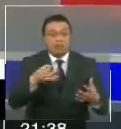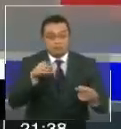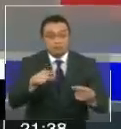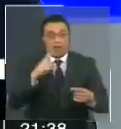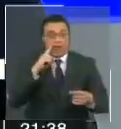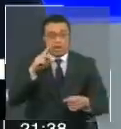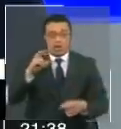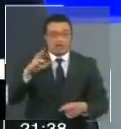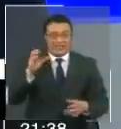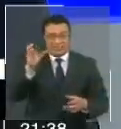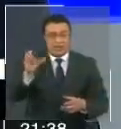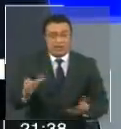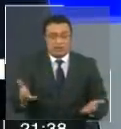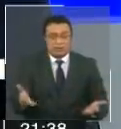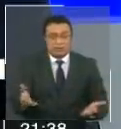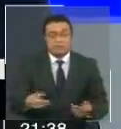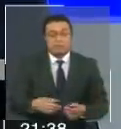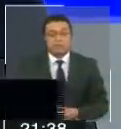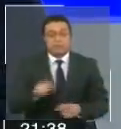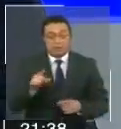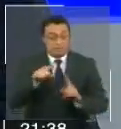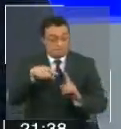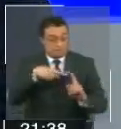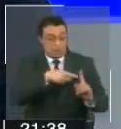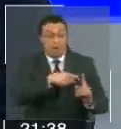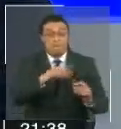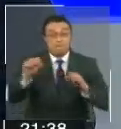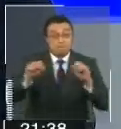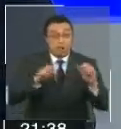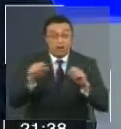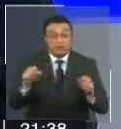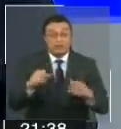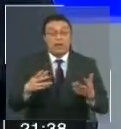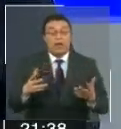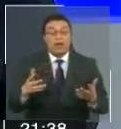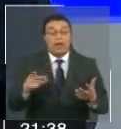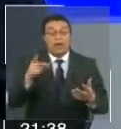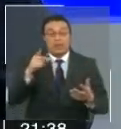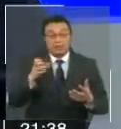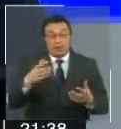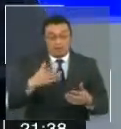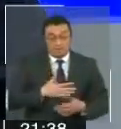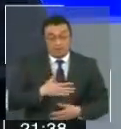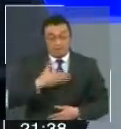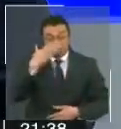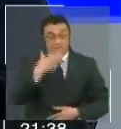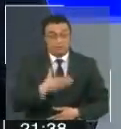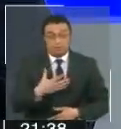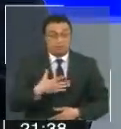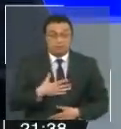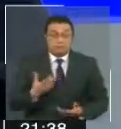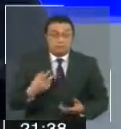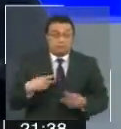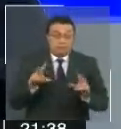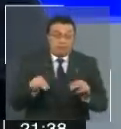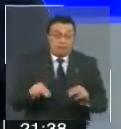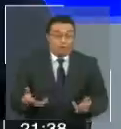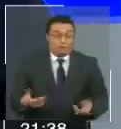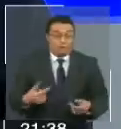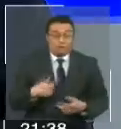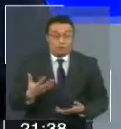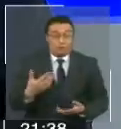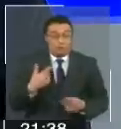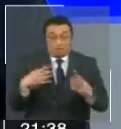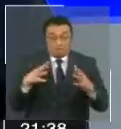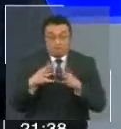completamente inocente. Persecución política de parte de mi persona, digamos, absolutamente no. Yo no tengo